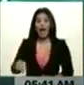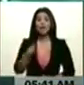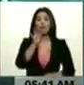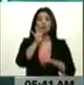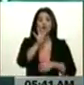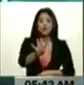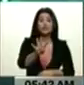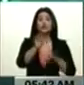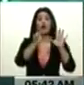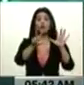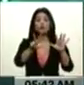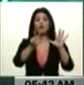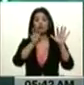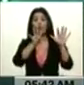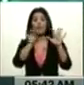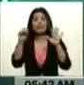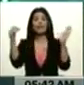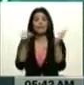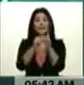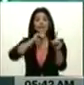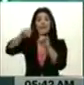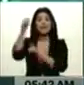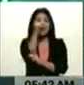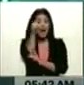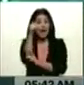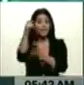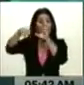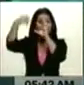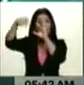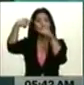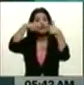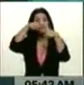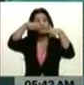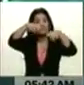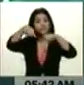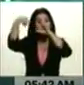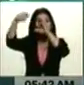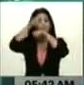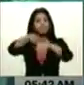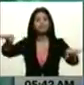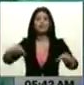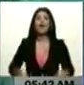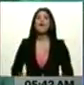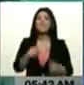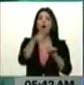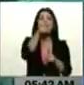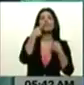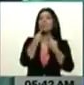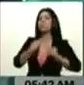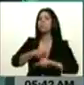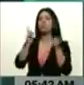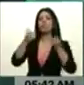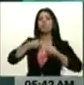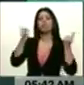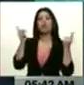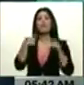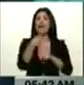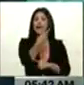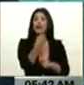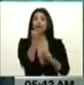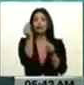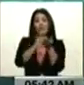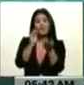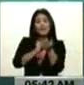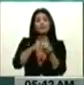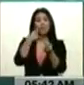458.981 cámaras en todos lados, que este señor además lo hizo público y envalentonadito, y que además es reincidente. ¿Ustedes no se acuerdan